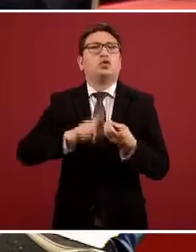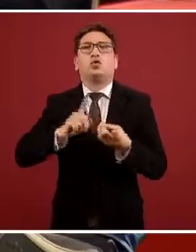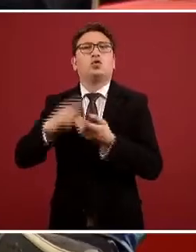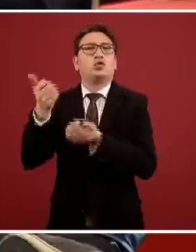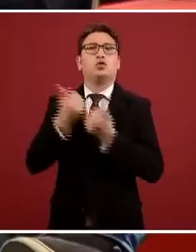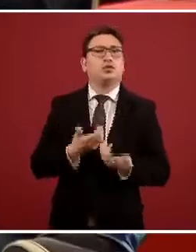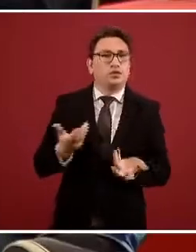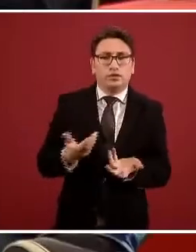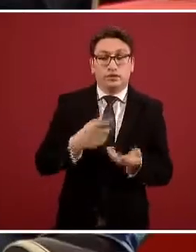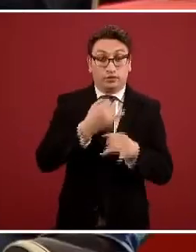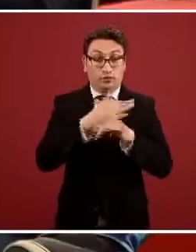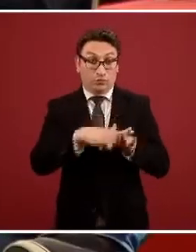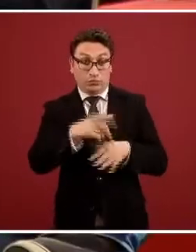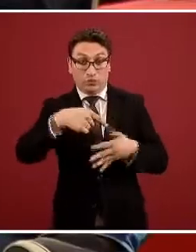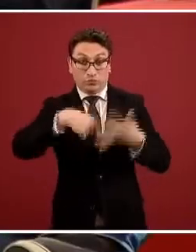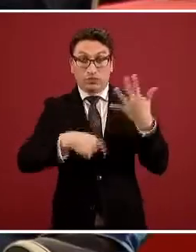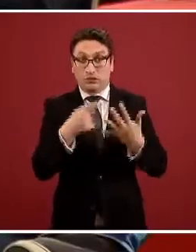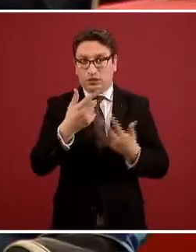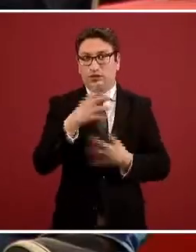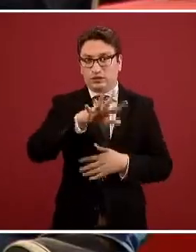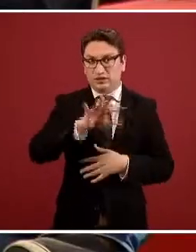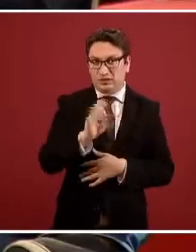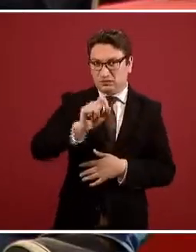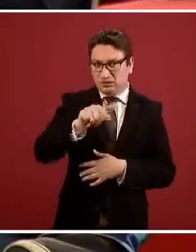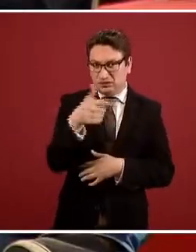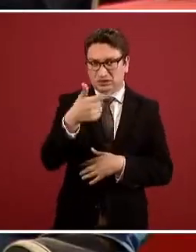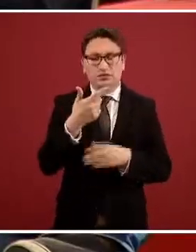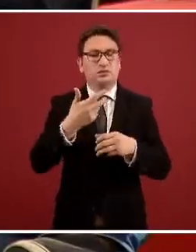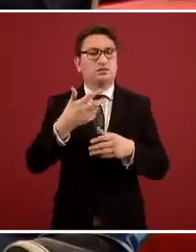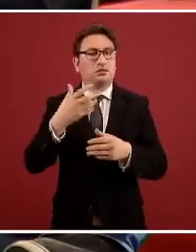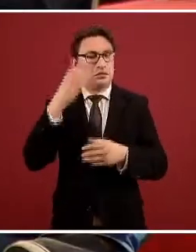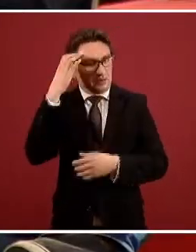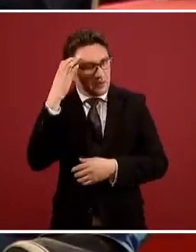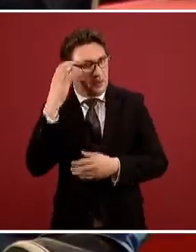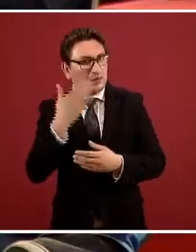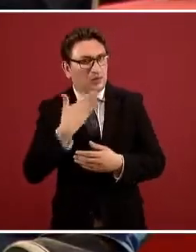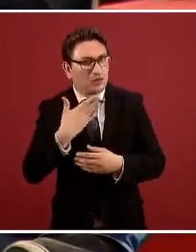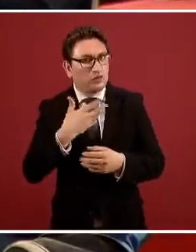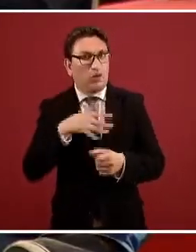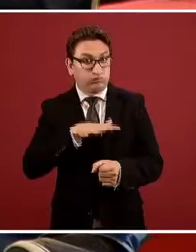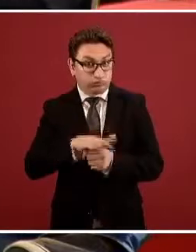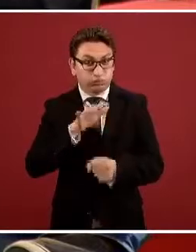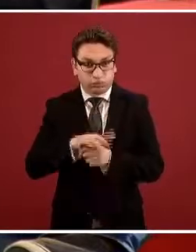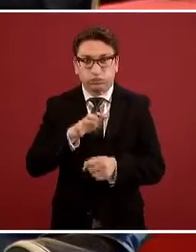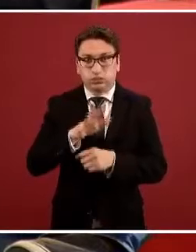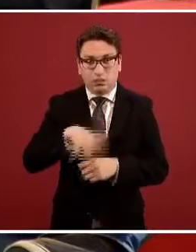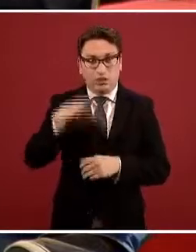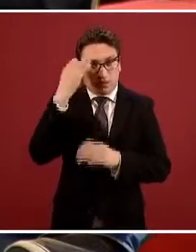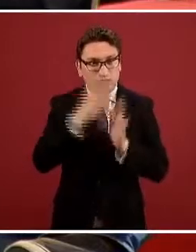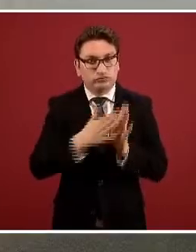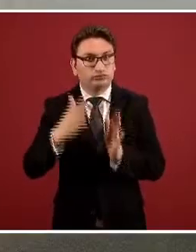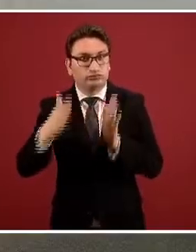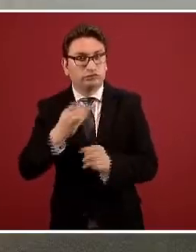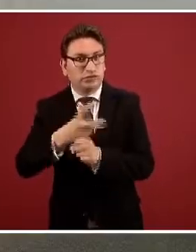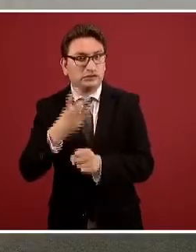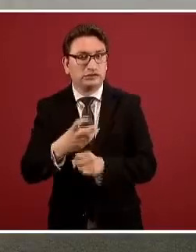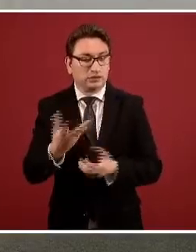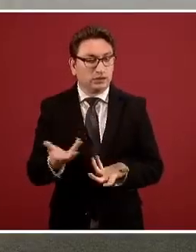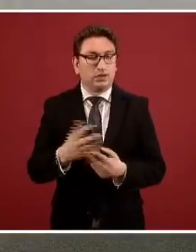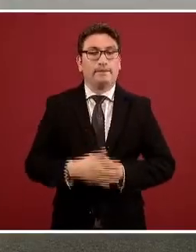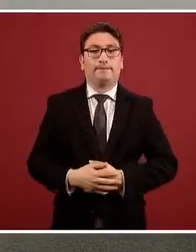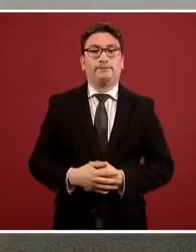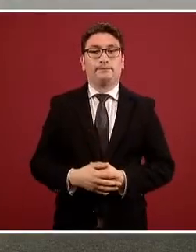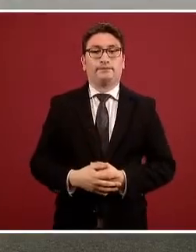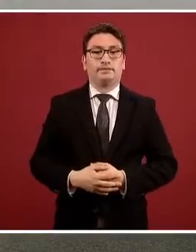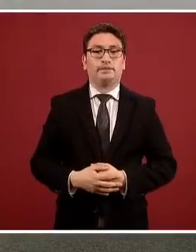estos datos de estas 527 camas y van a ser suficientes para la etapa 3. Gracias. Okay, aclaro la